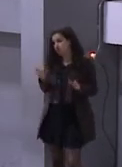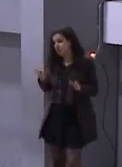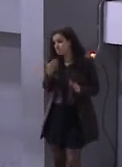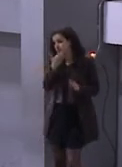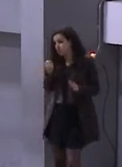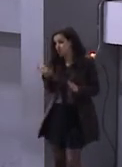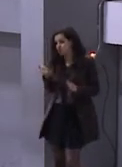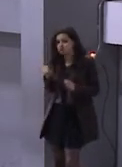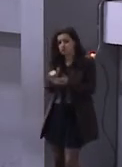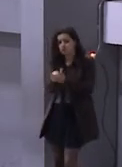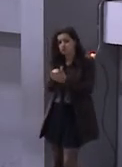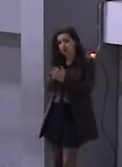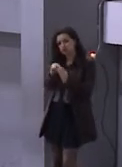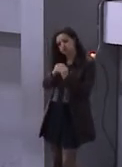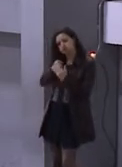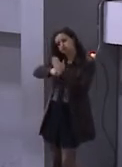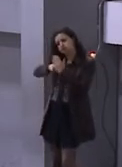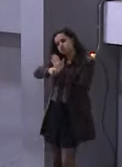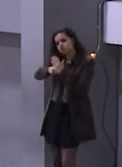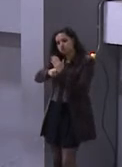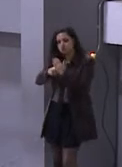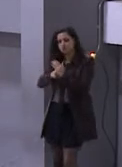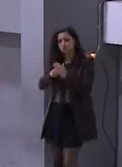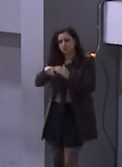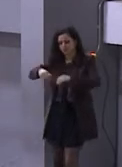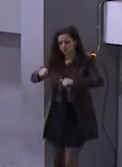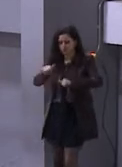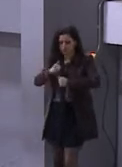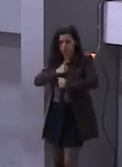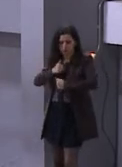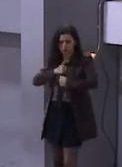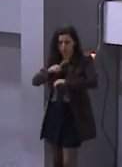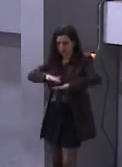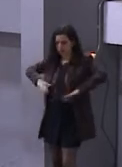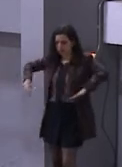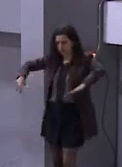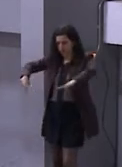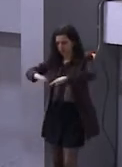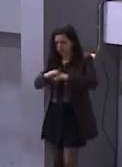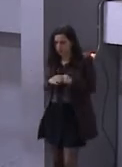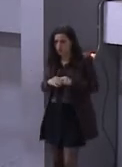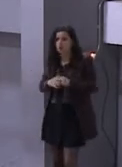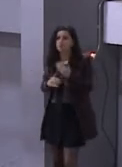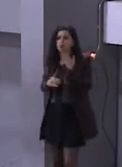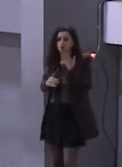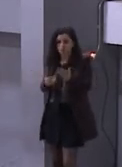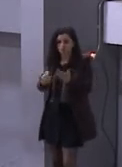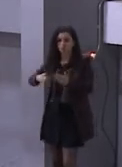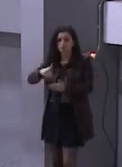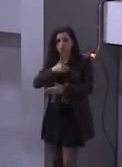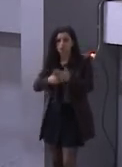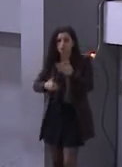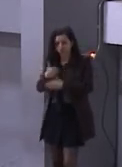bien hacer las adecuaciones o las modificaciones en nuestras propias instalaciones. Entonces, por eso comenzamos a diseñar un